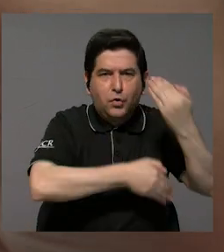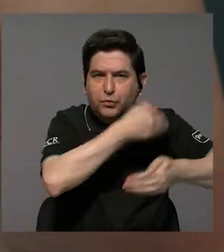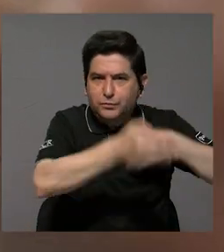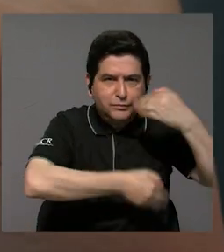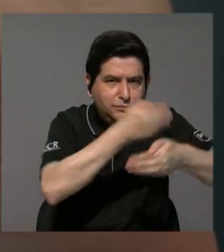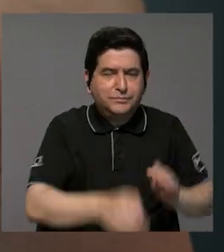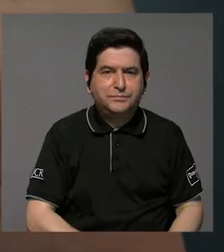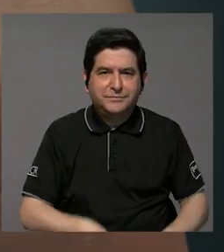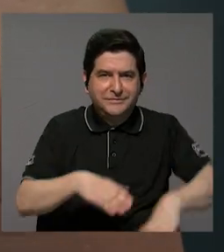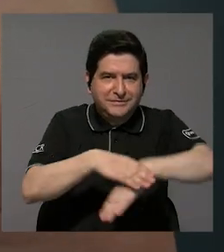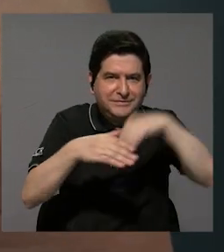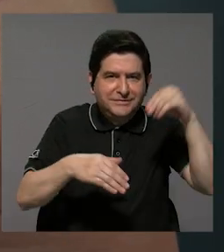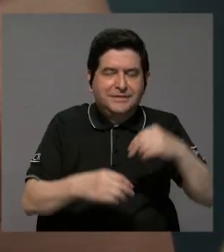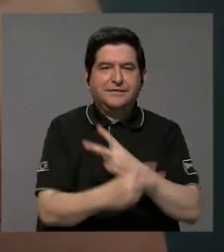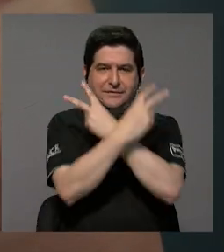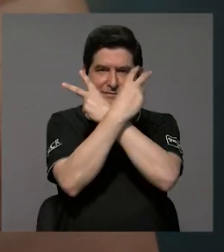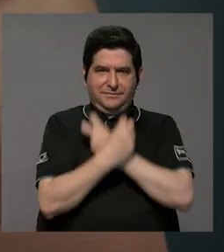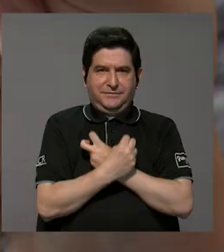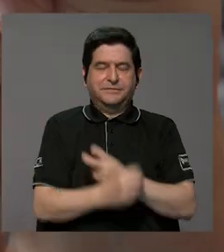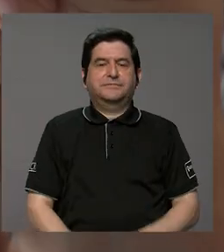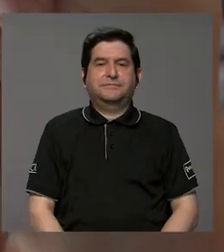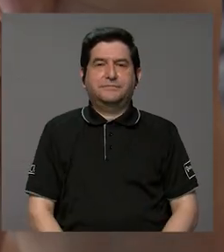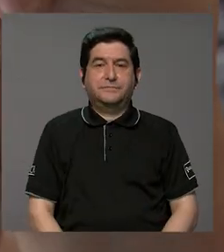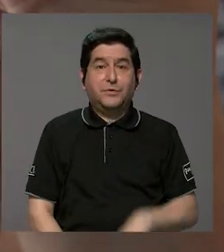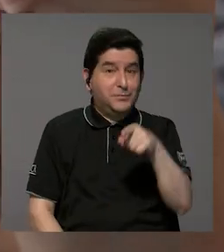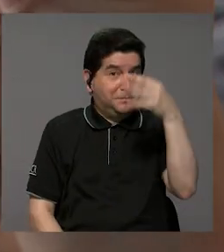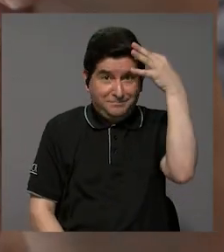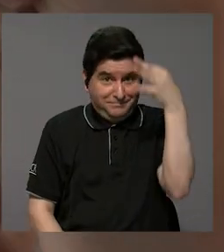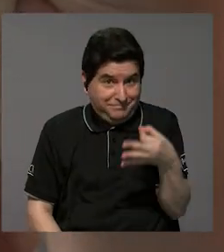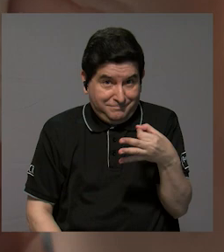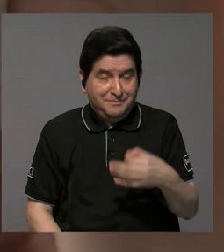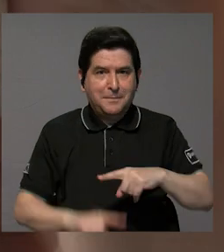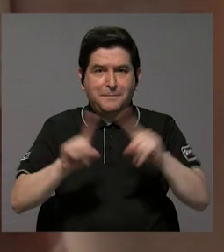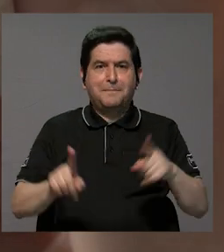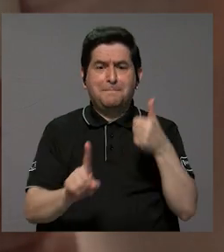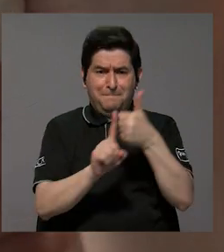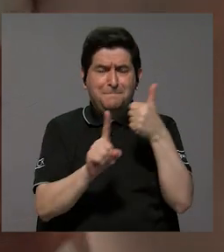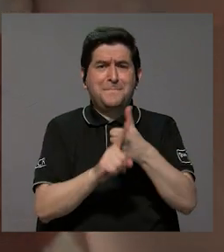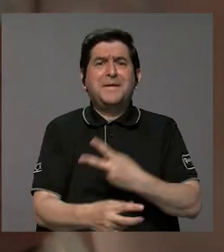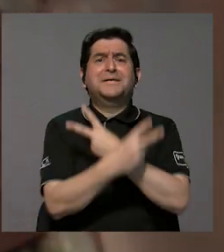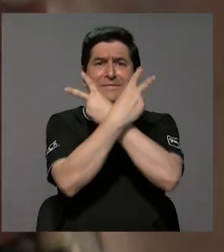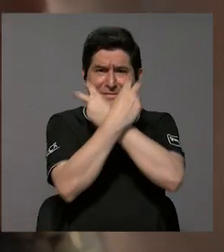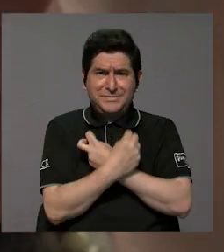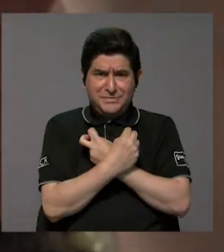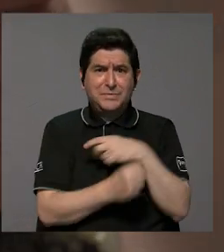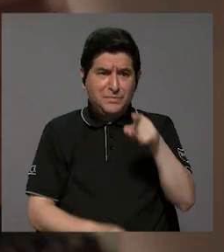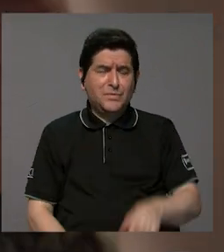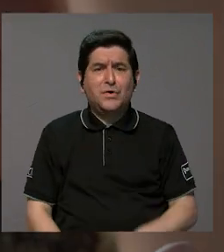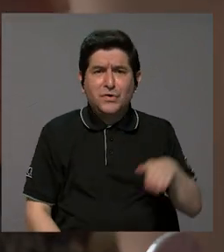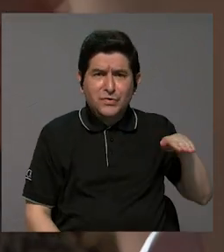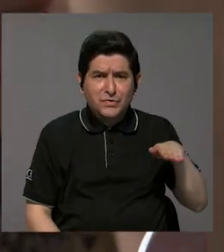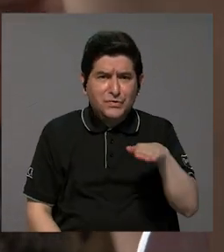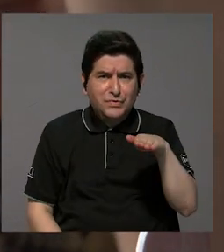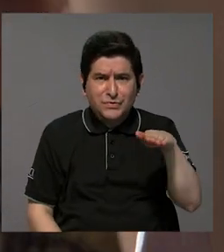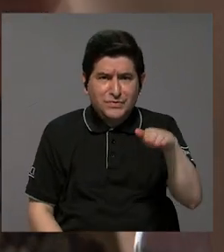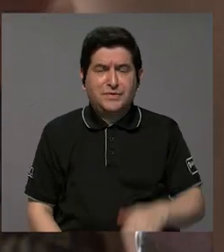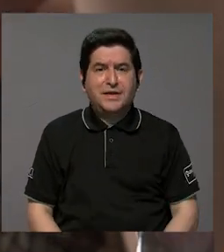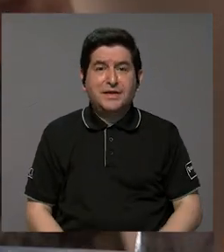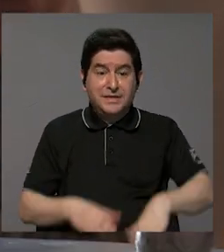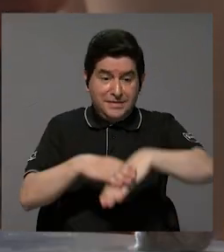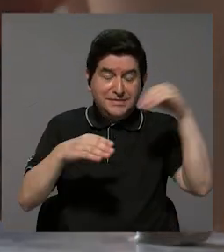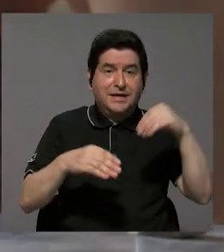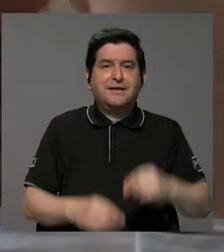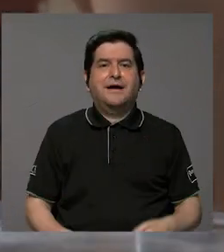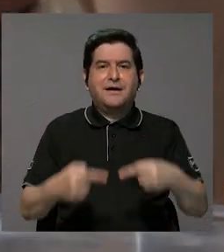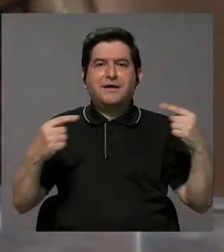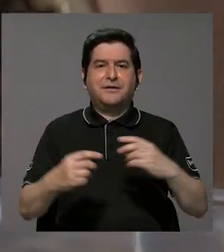el proceso, la extracción de veneno. Porque, aunque usted no lo crea, es con el mismo veneno de estos reptiles del cual se